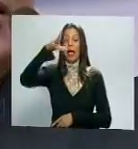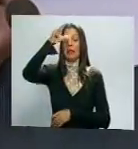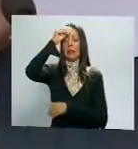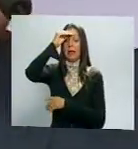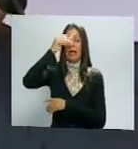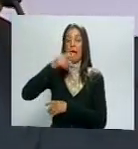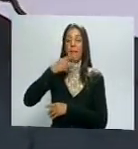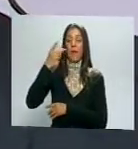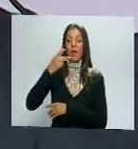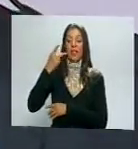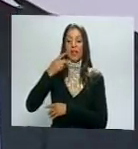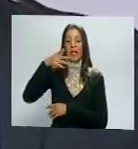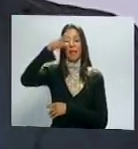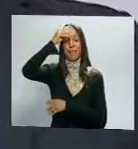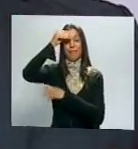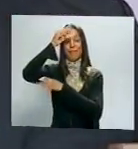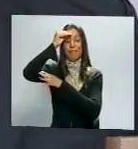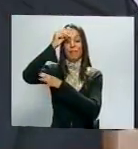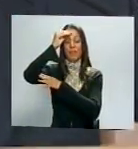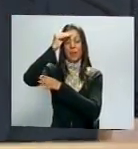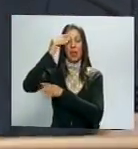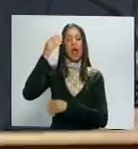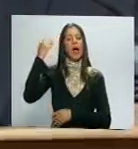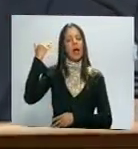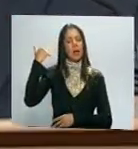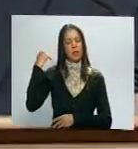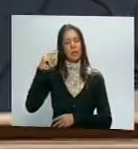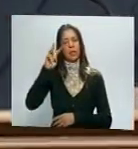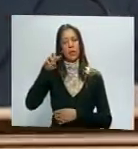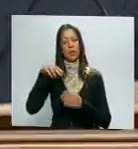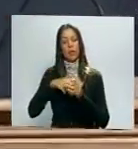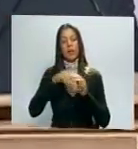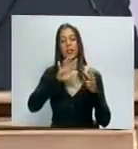estelar. Hace principios del año